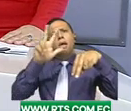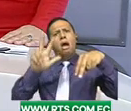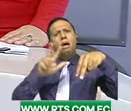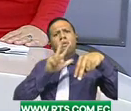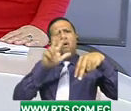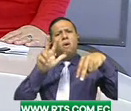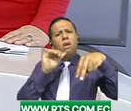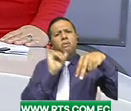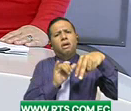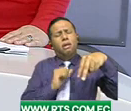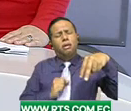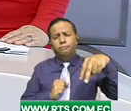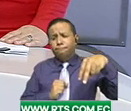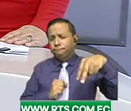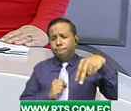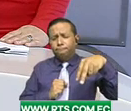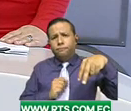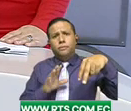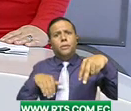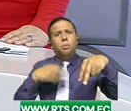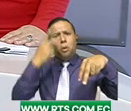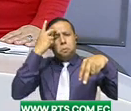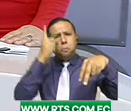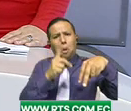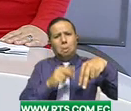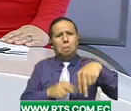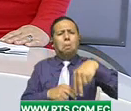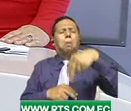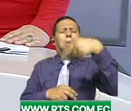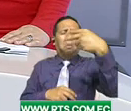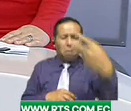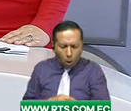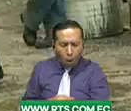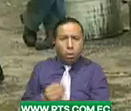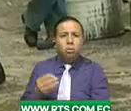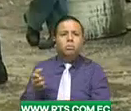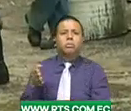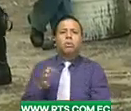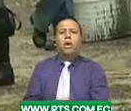La ciudadana deja en la orfandad a una pequeña niña.